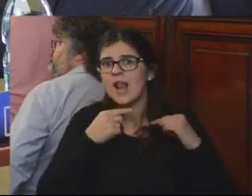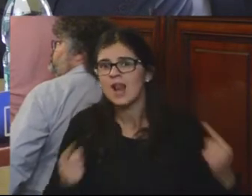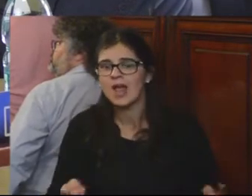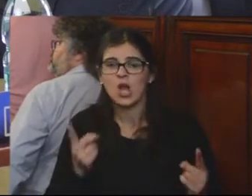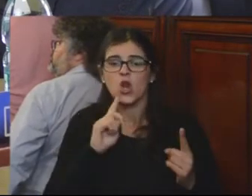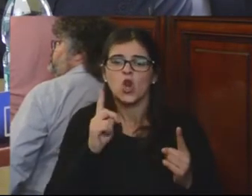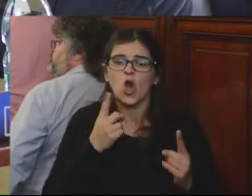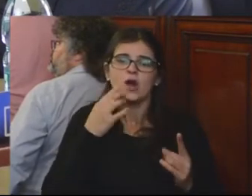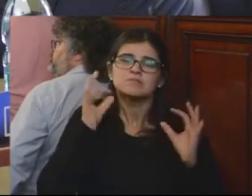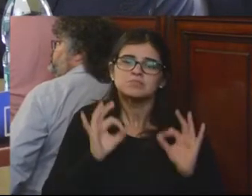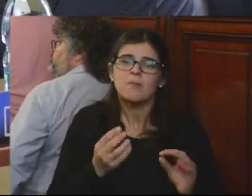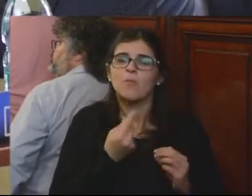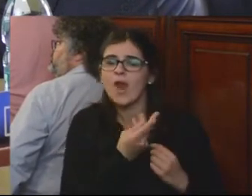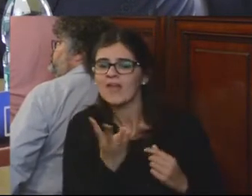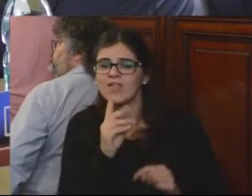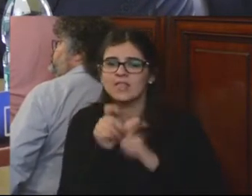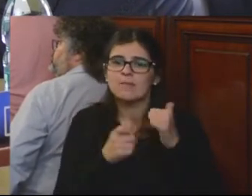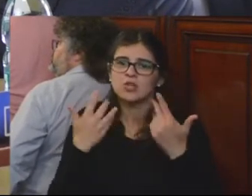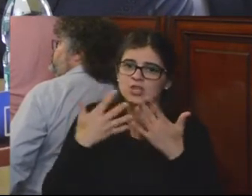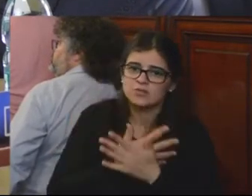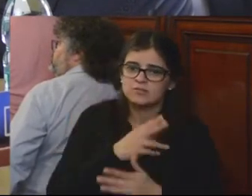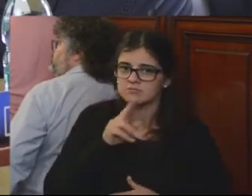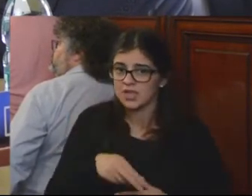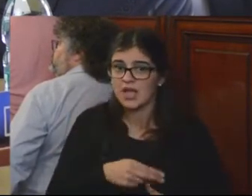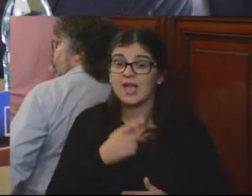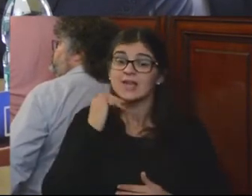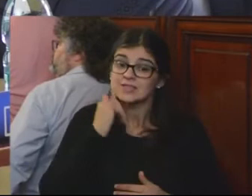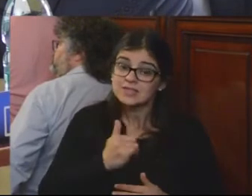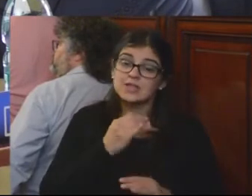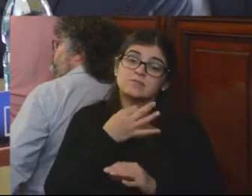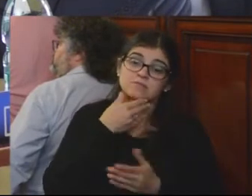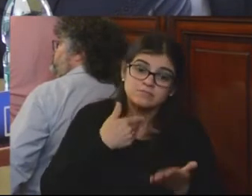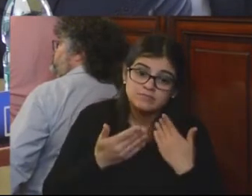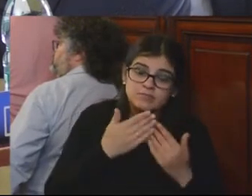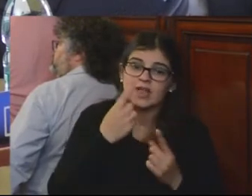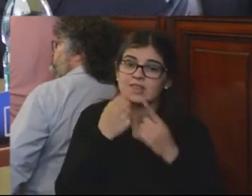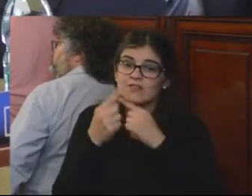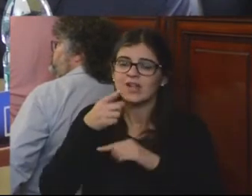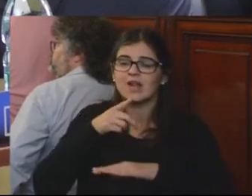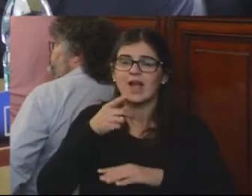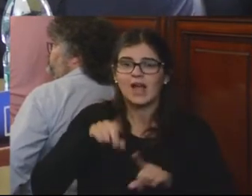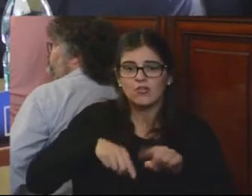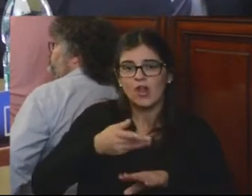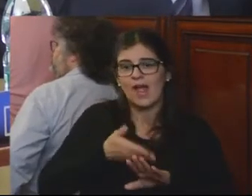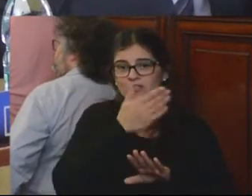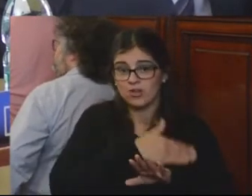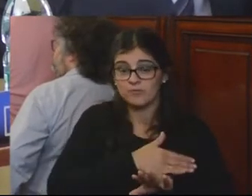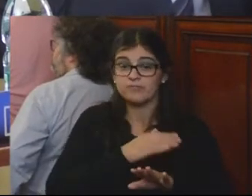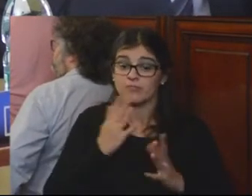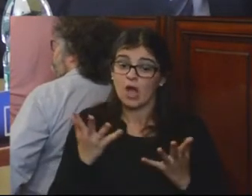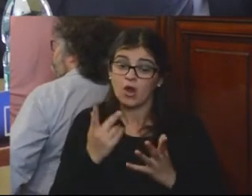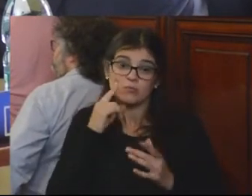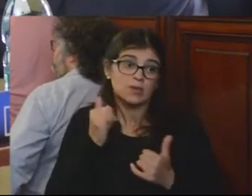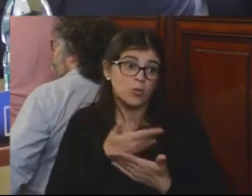se dirime exclusivamente por la cantidad de víctimas bandera no es el diálogo a diferencia de lo ocurrido en la gestión anterior tal como estamos demostrando